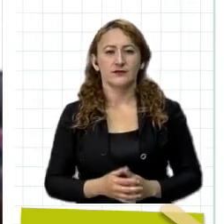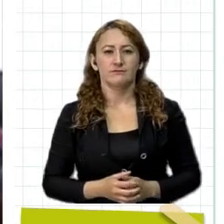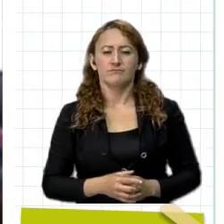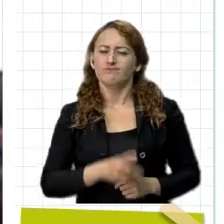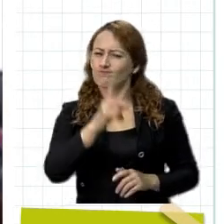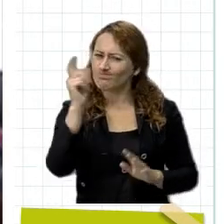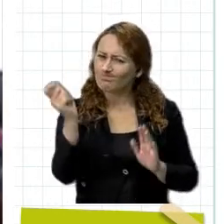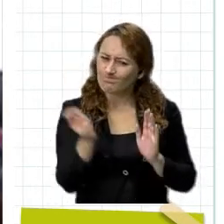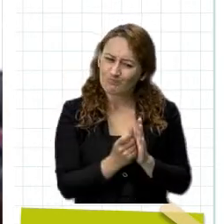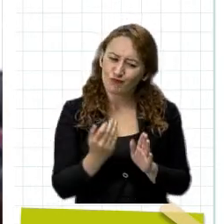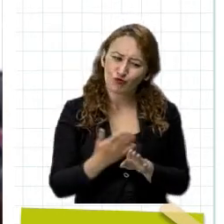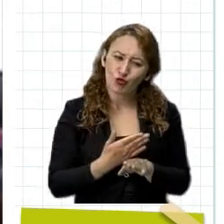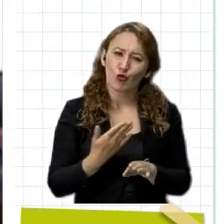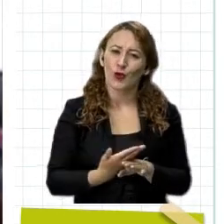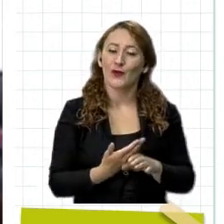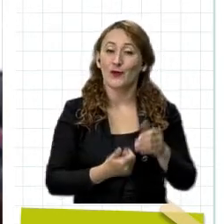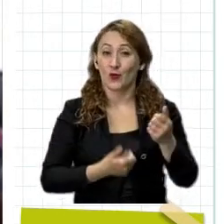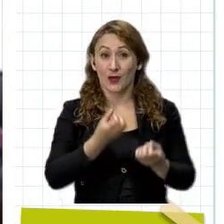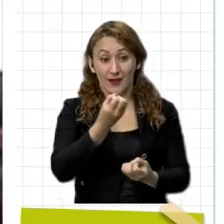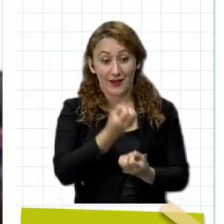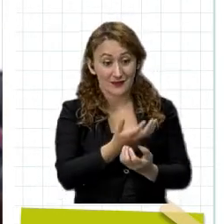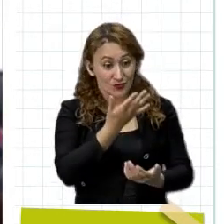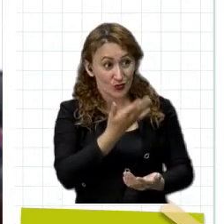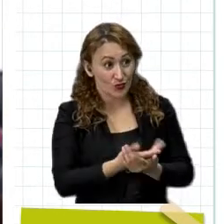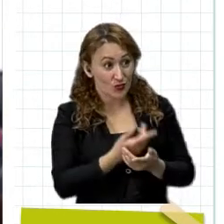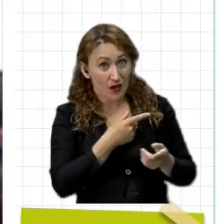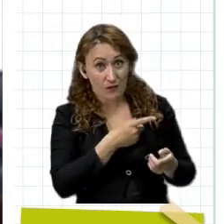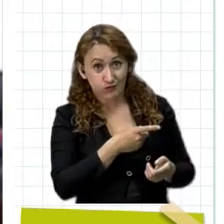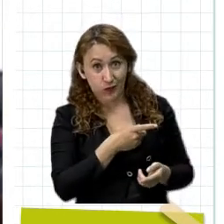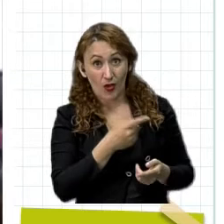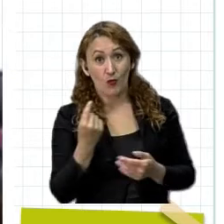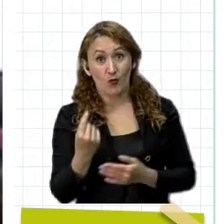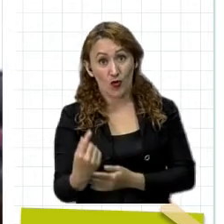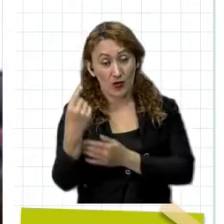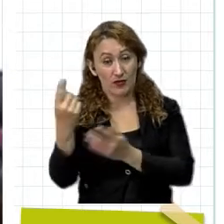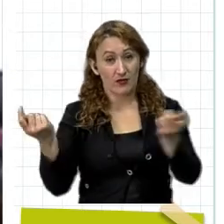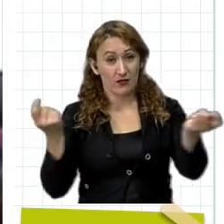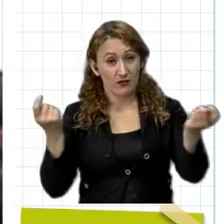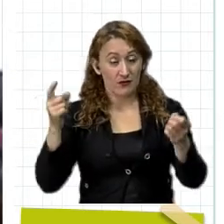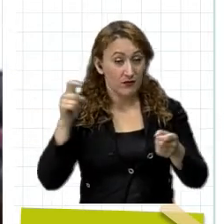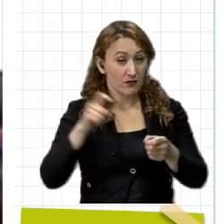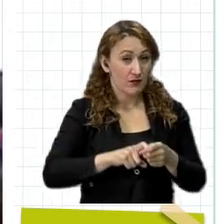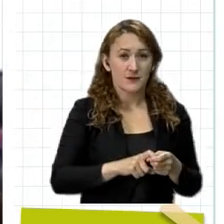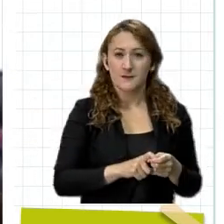problema es que de forma estructural no existe una política que regule el ingreso,